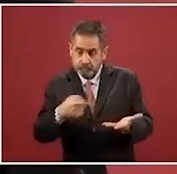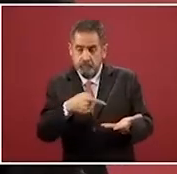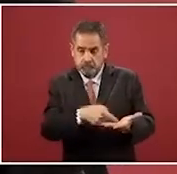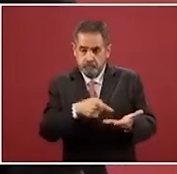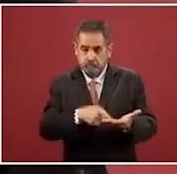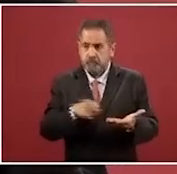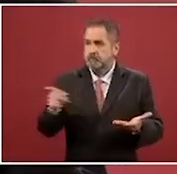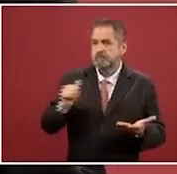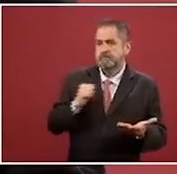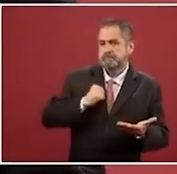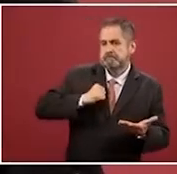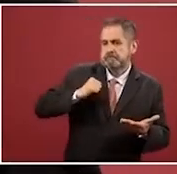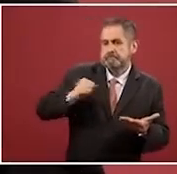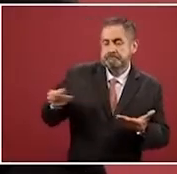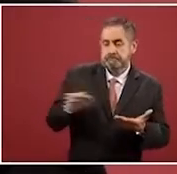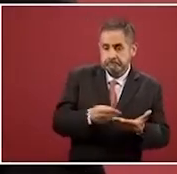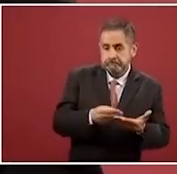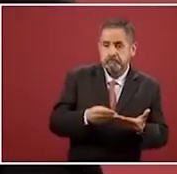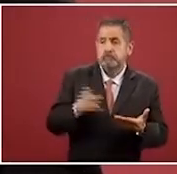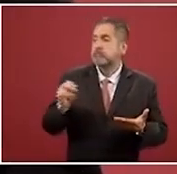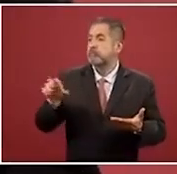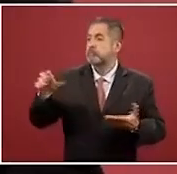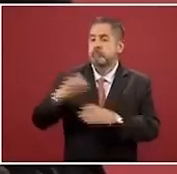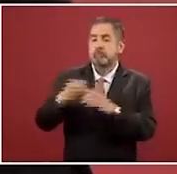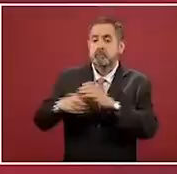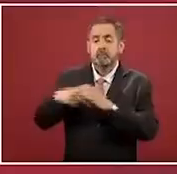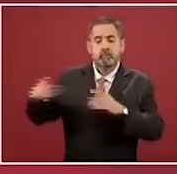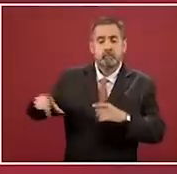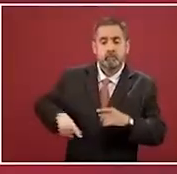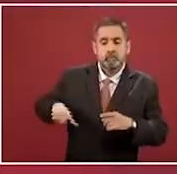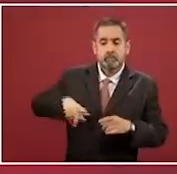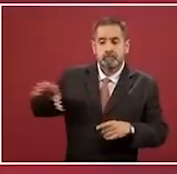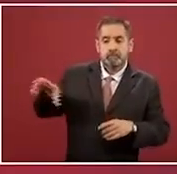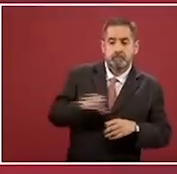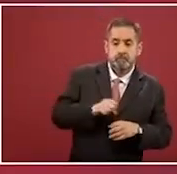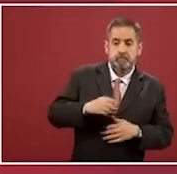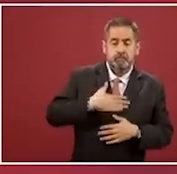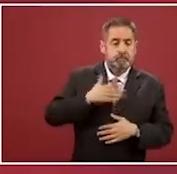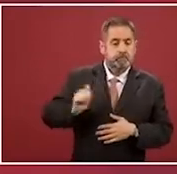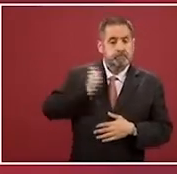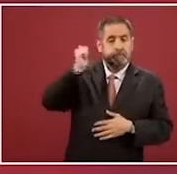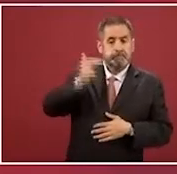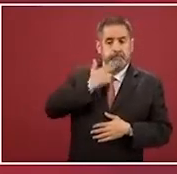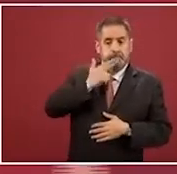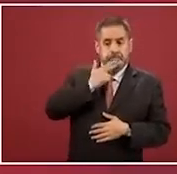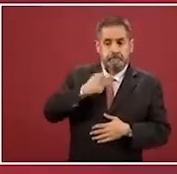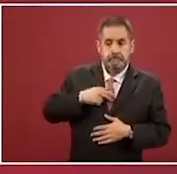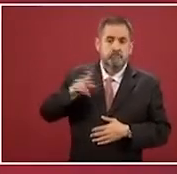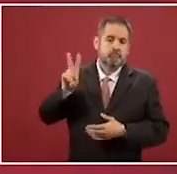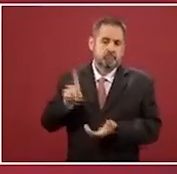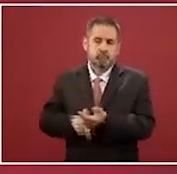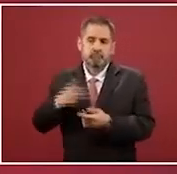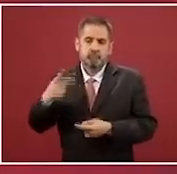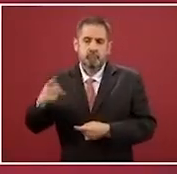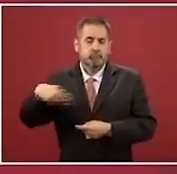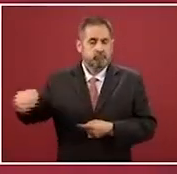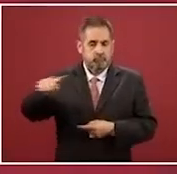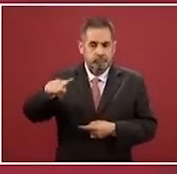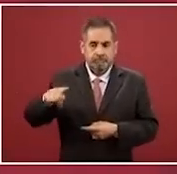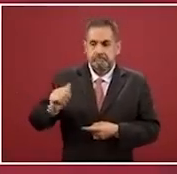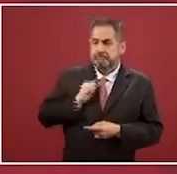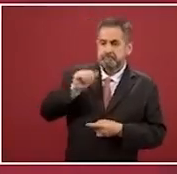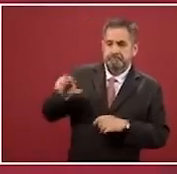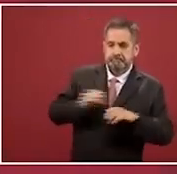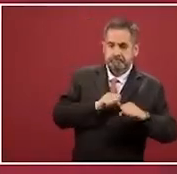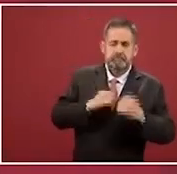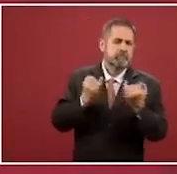gobierno, los bienes del gobierno, que son de todos, no son de un partido,